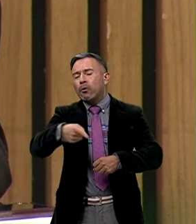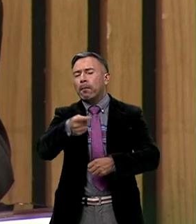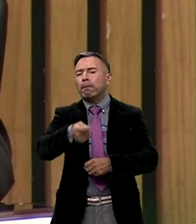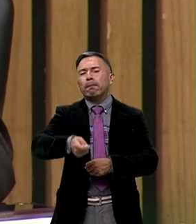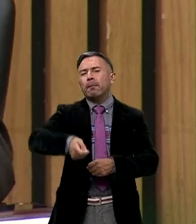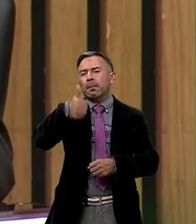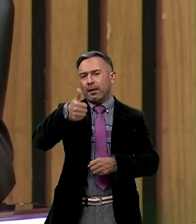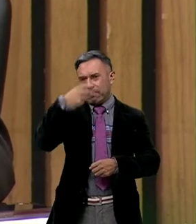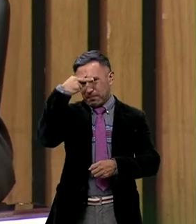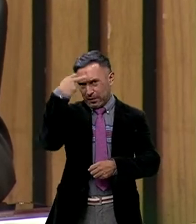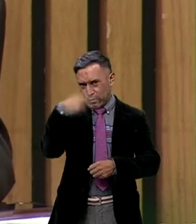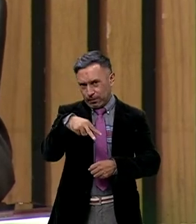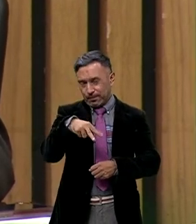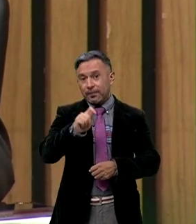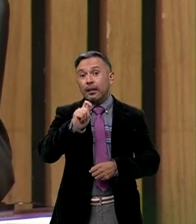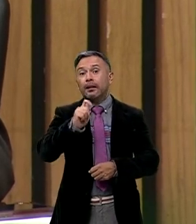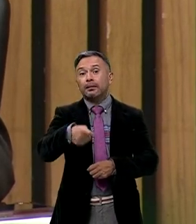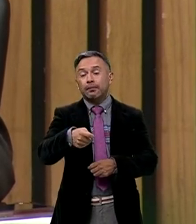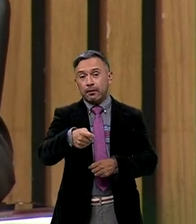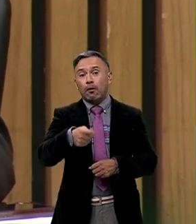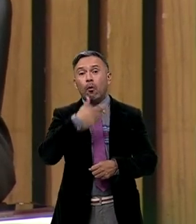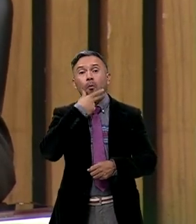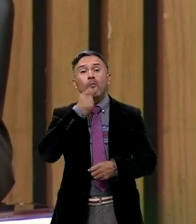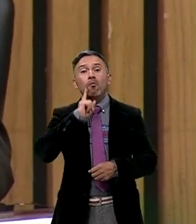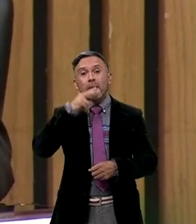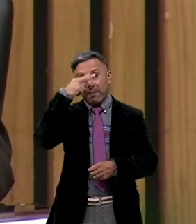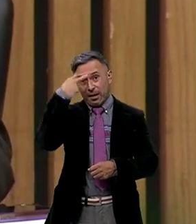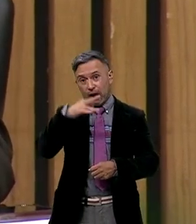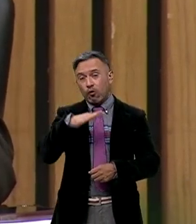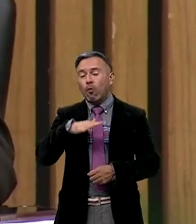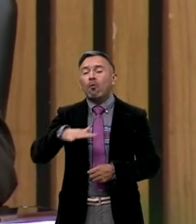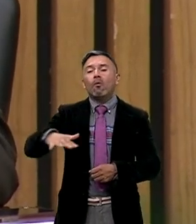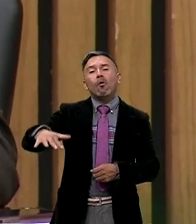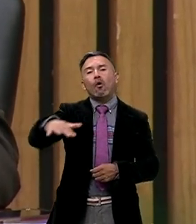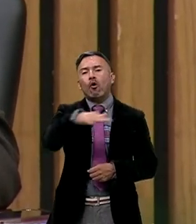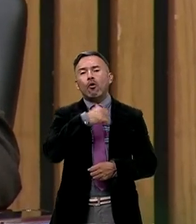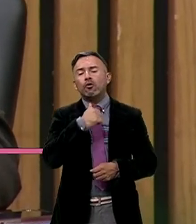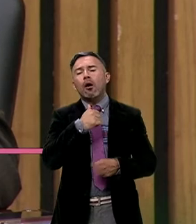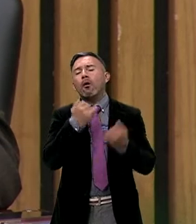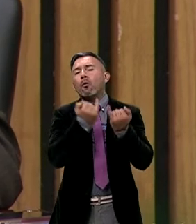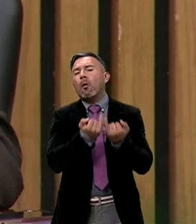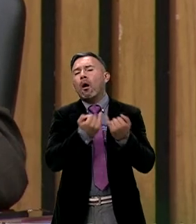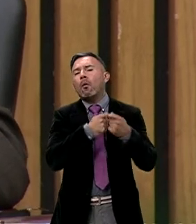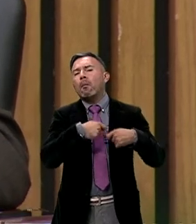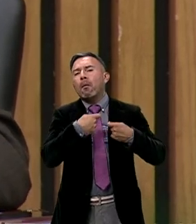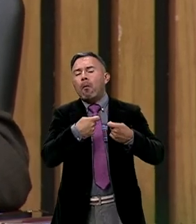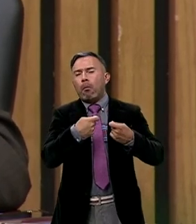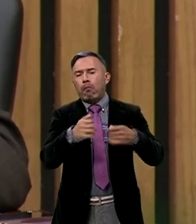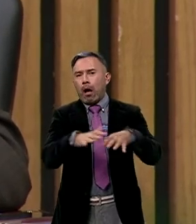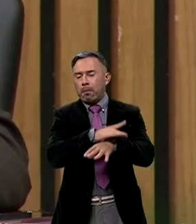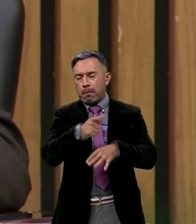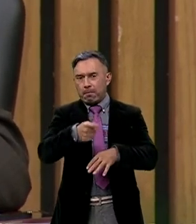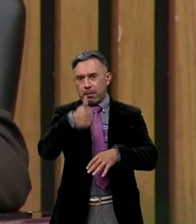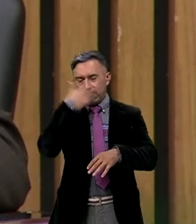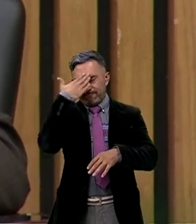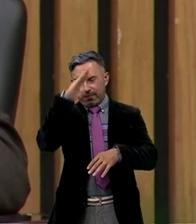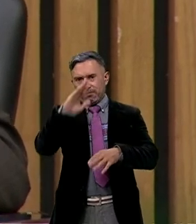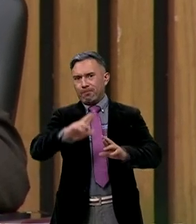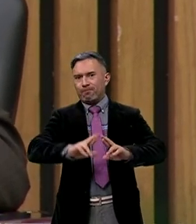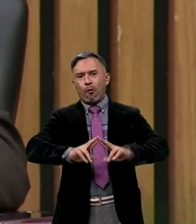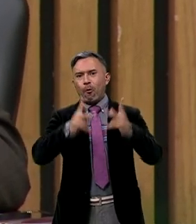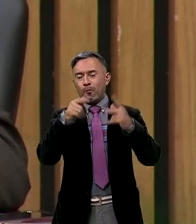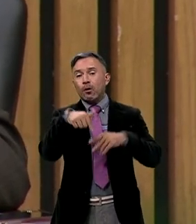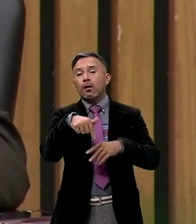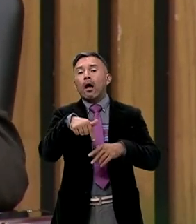un ejercicio que como mexicanos que rompió con todos los paradigmas y colocaron a la democracia mexicana como un